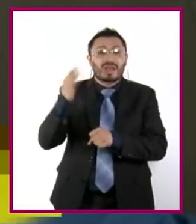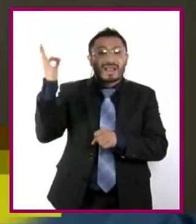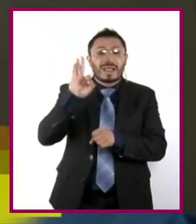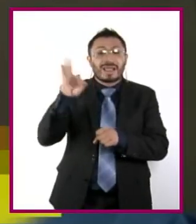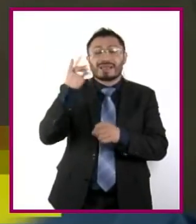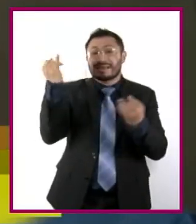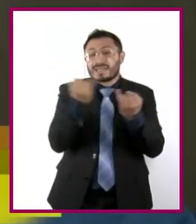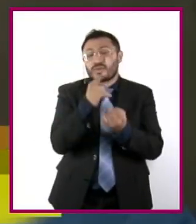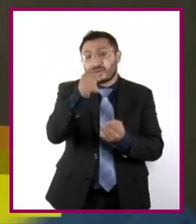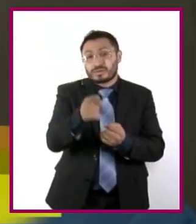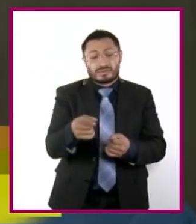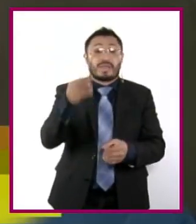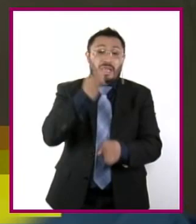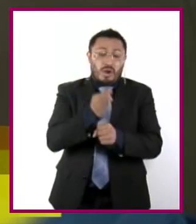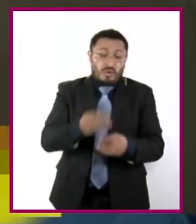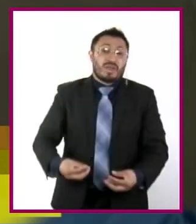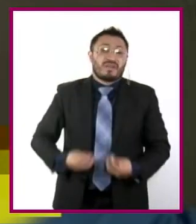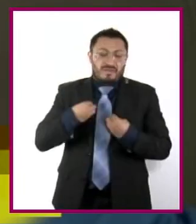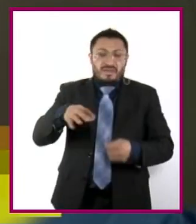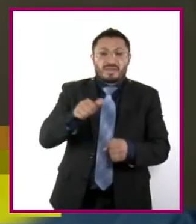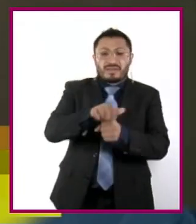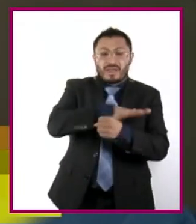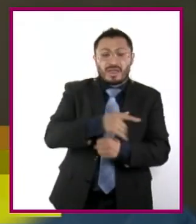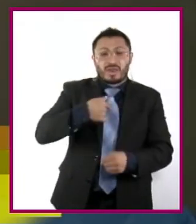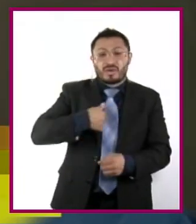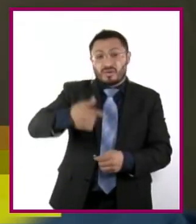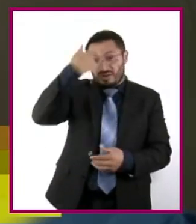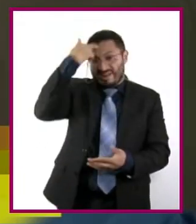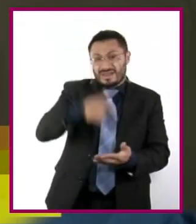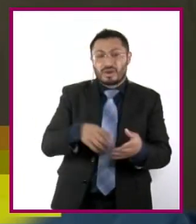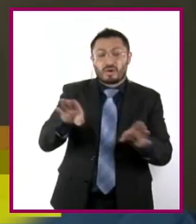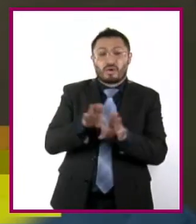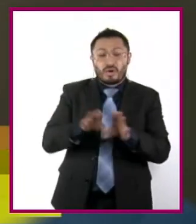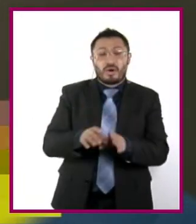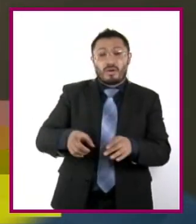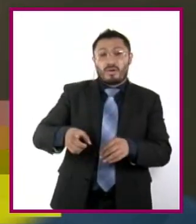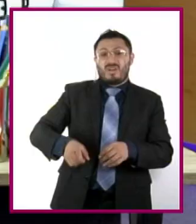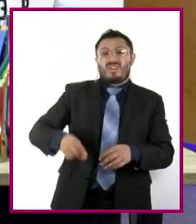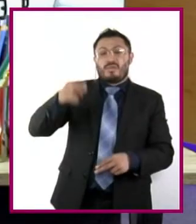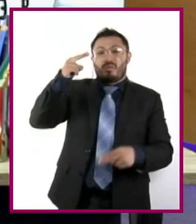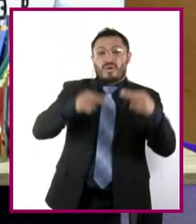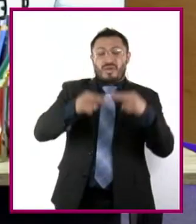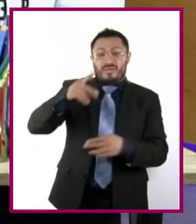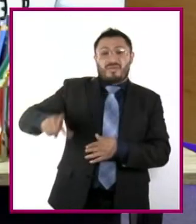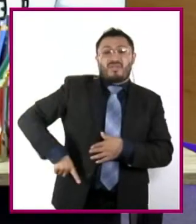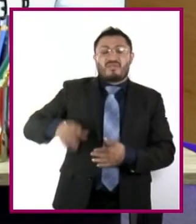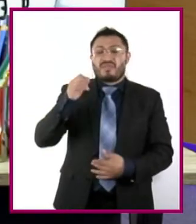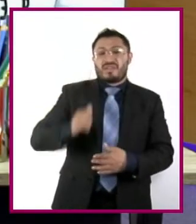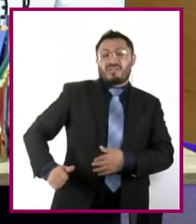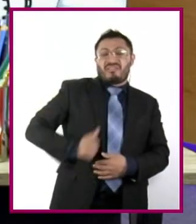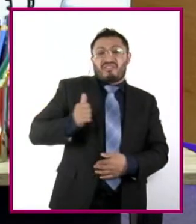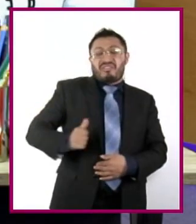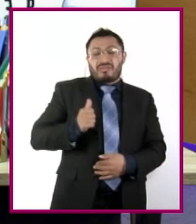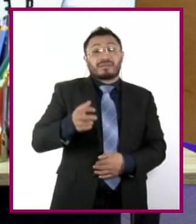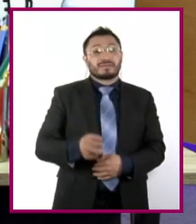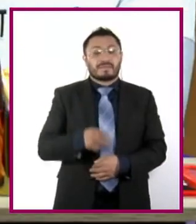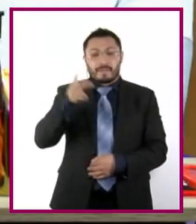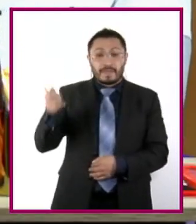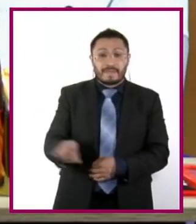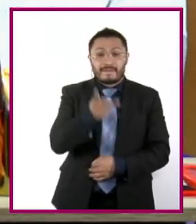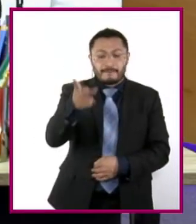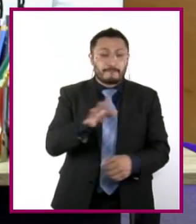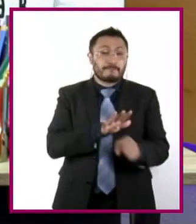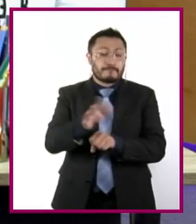situación. Que es lo que estamos viviendo para mí, un estado orwelliano de dictadura tecnócrata. Pregunta a la otra persona sobre la